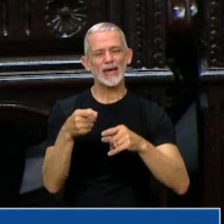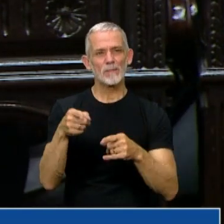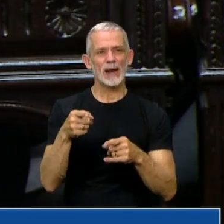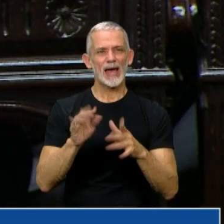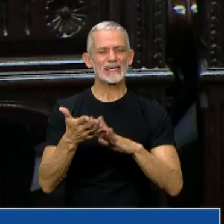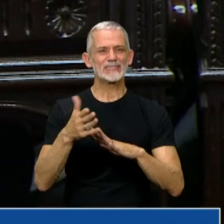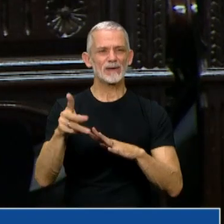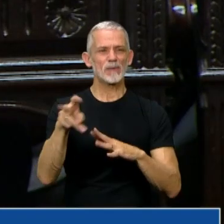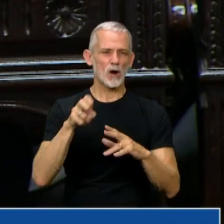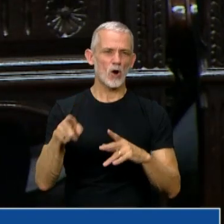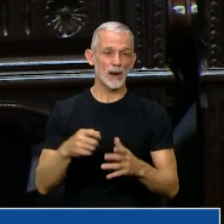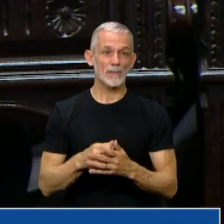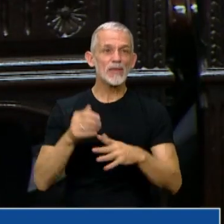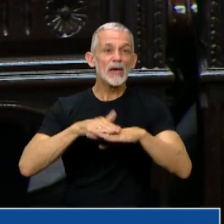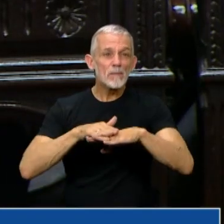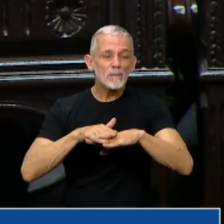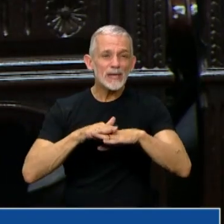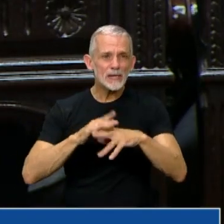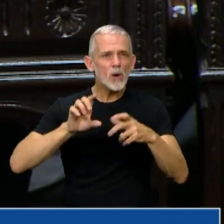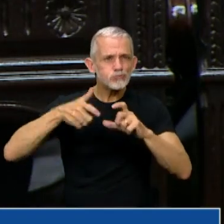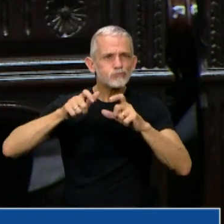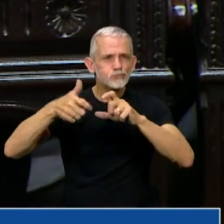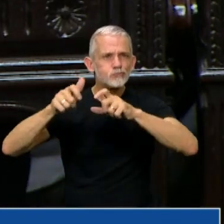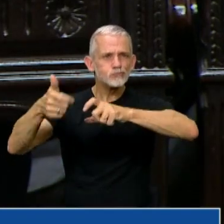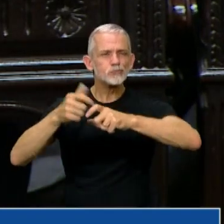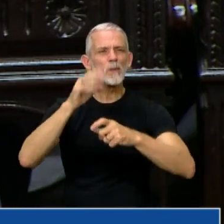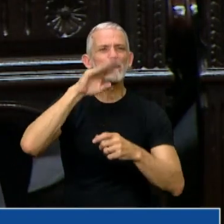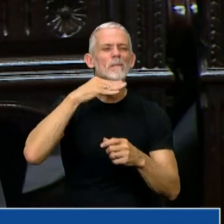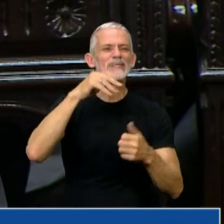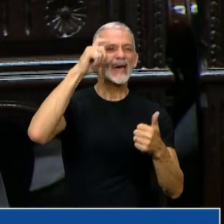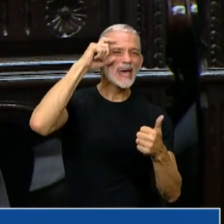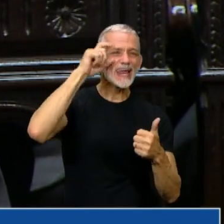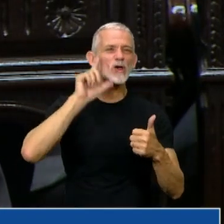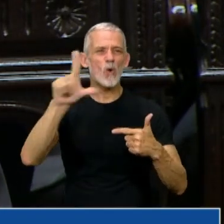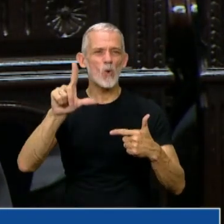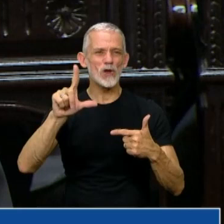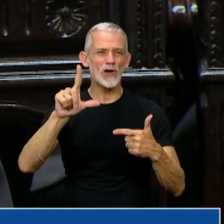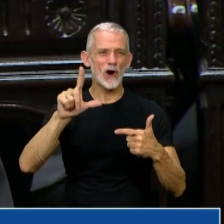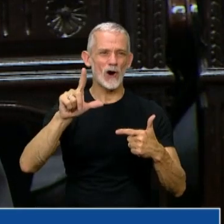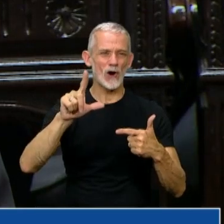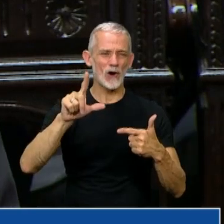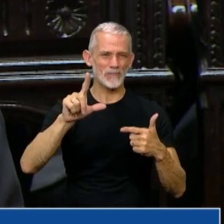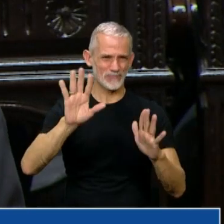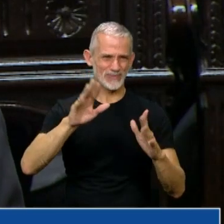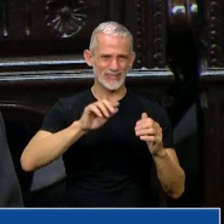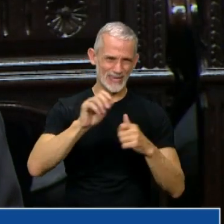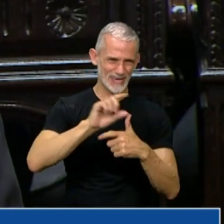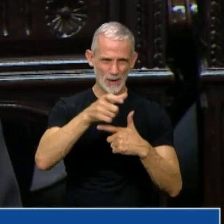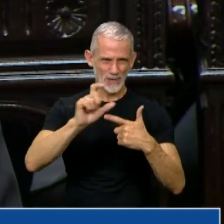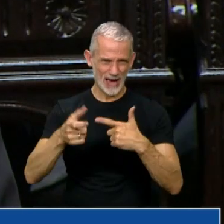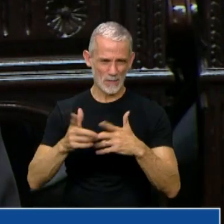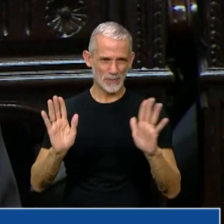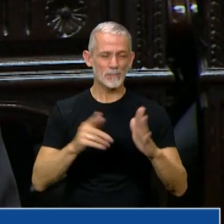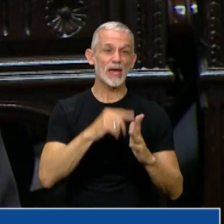tipo de renta. Dicho mínimo se ajustará en los meses de enero y julio de cada año y se mantienen